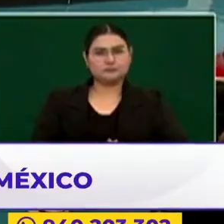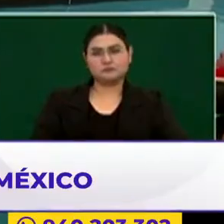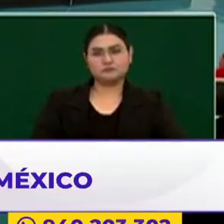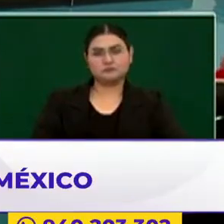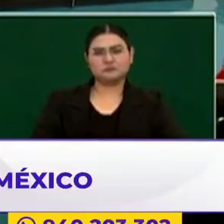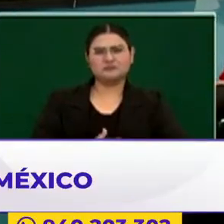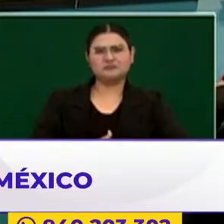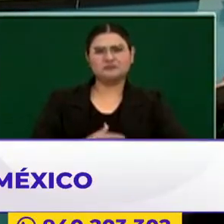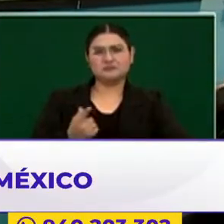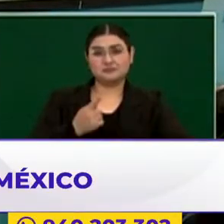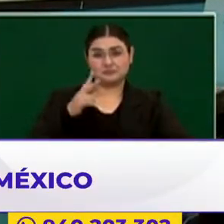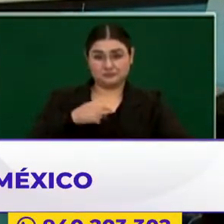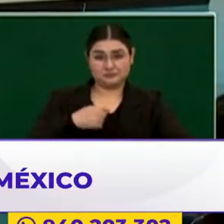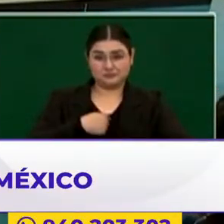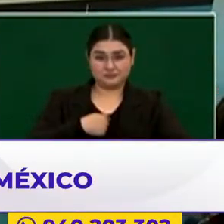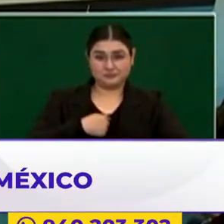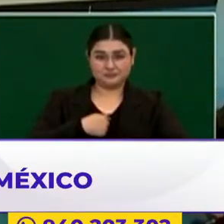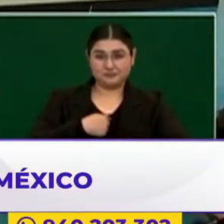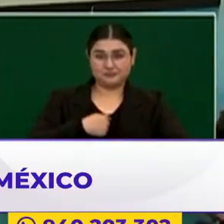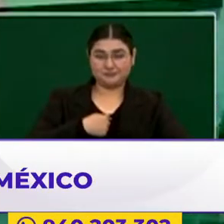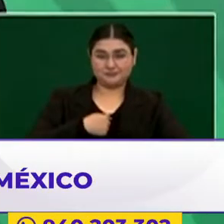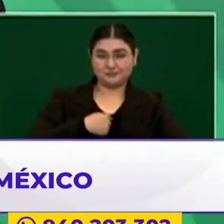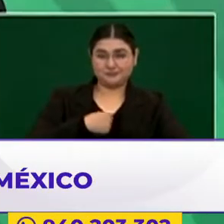Porque yo no quiero entregar